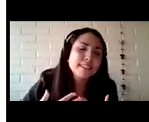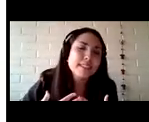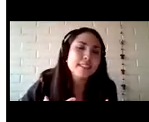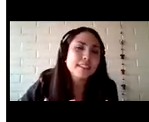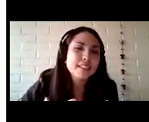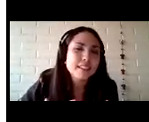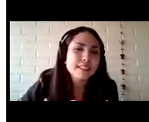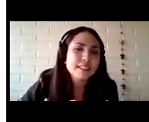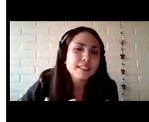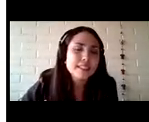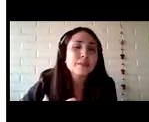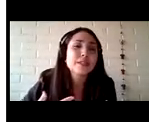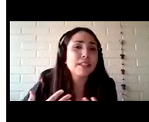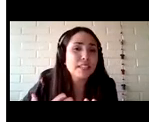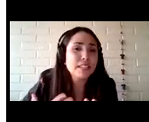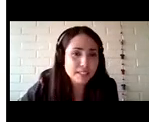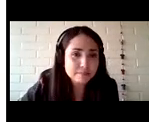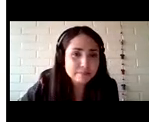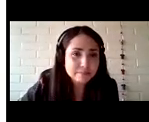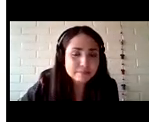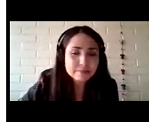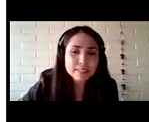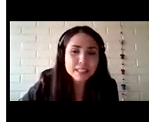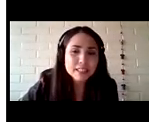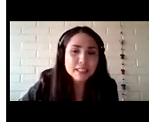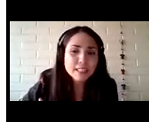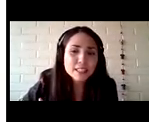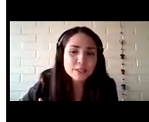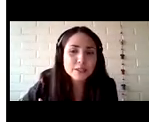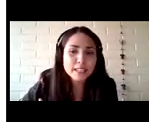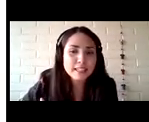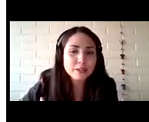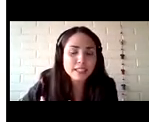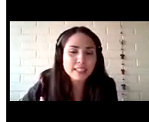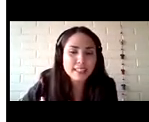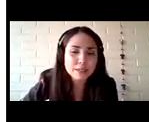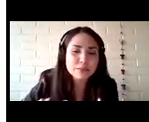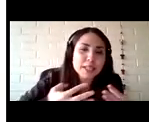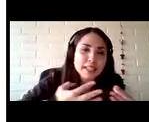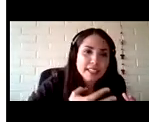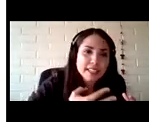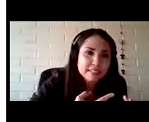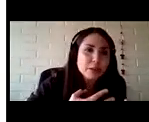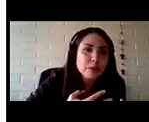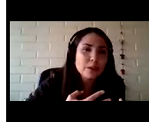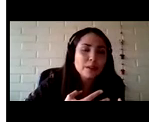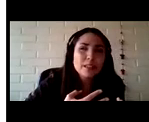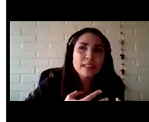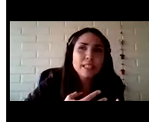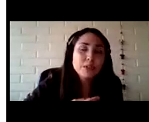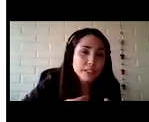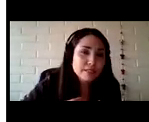colgaron tantas etiquetas que ya no sabe quién es. Y eso es lo que el enfoque